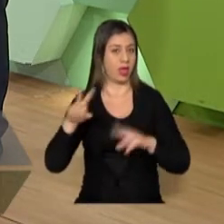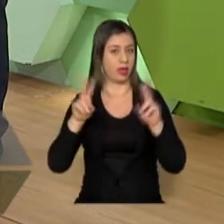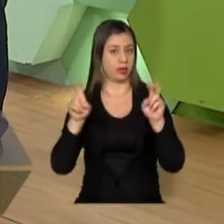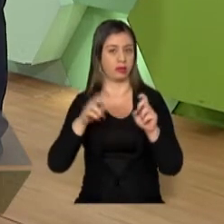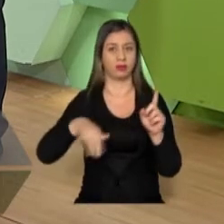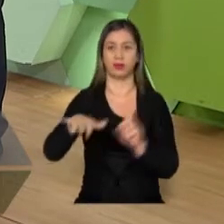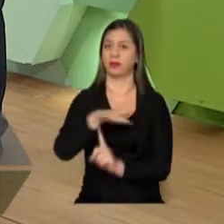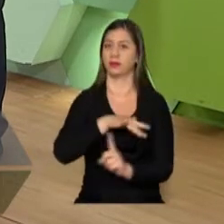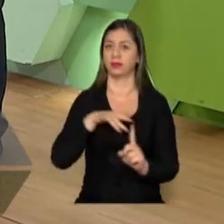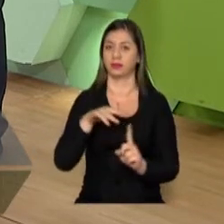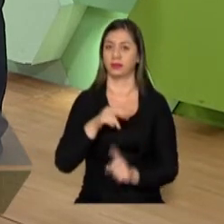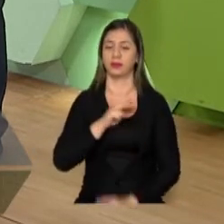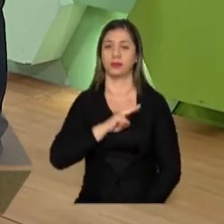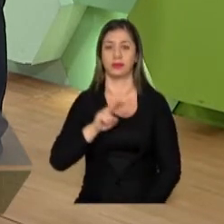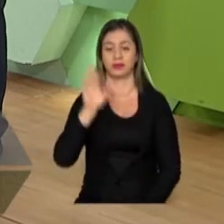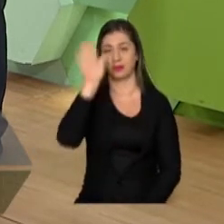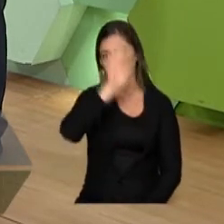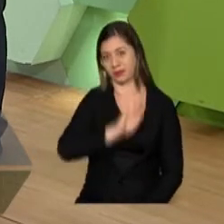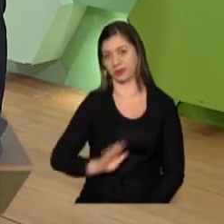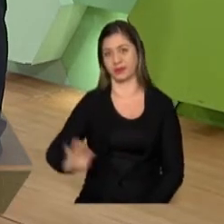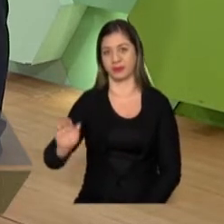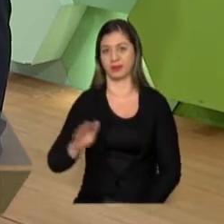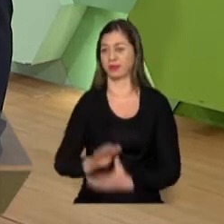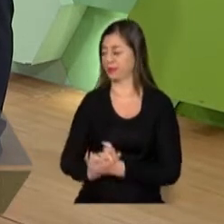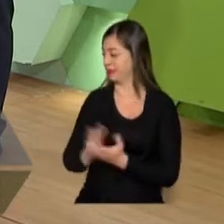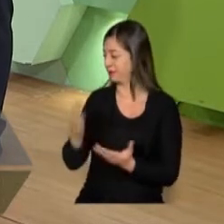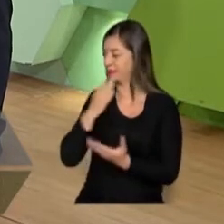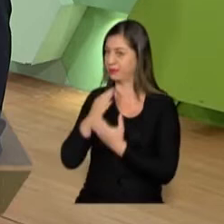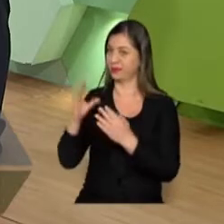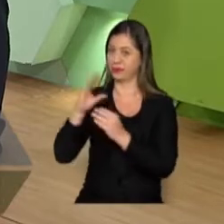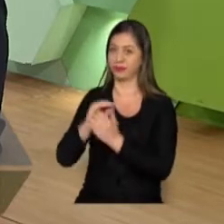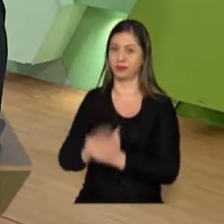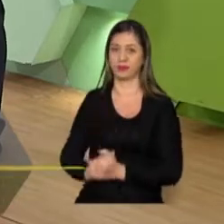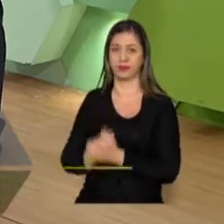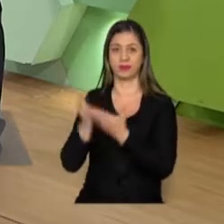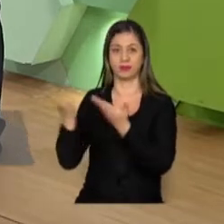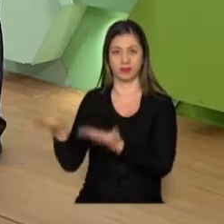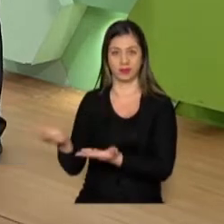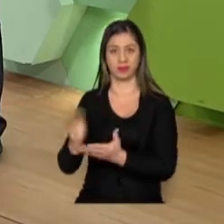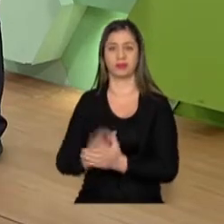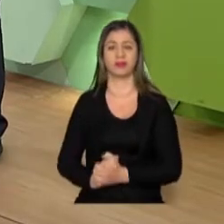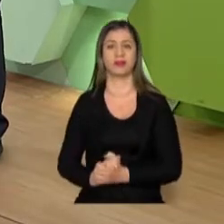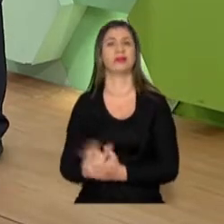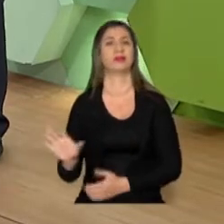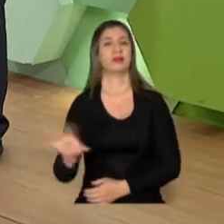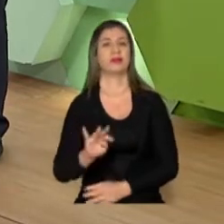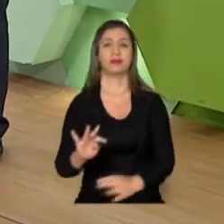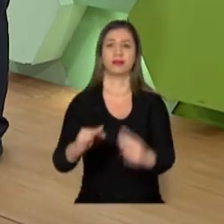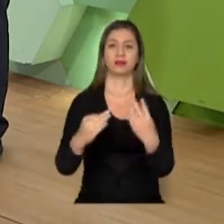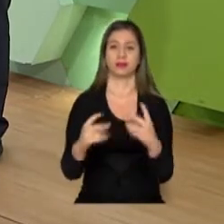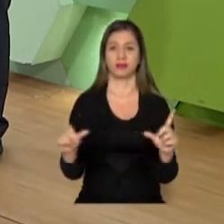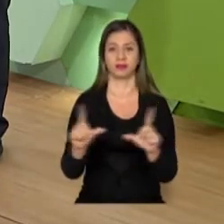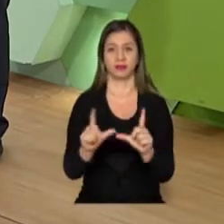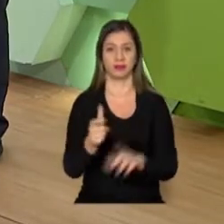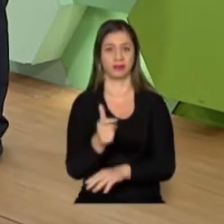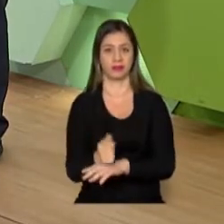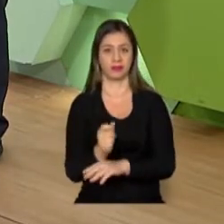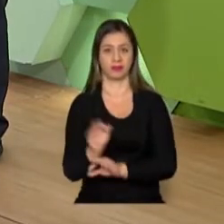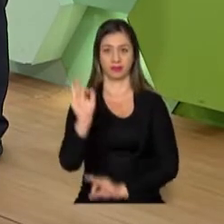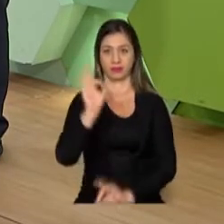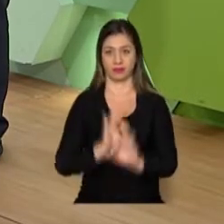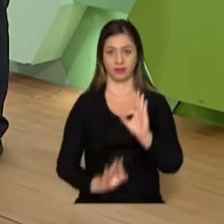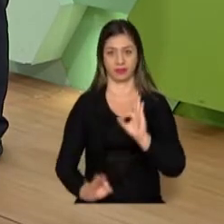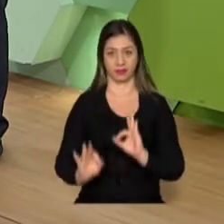sobre el medio ambiente en nuestro departamento. Liliana, buenas noches. Un saludo muy especial para usted y, por supuesto, para todos los televidentes de nuestro canal